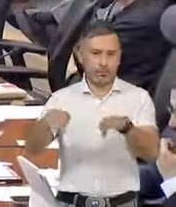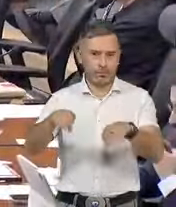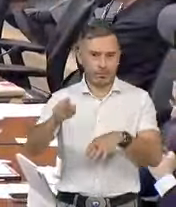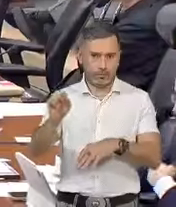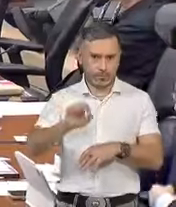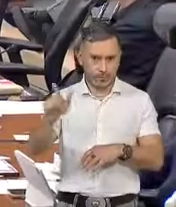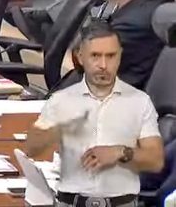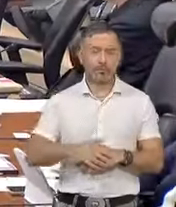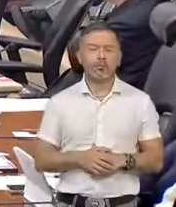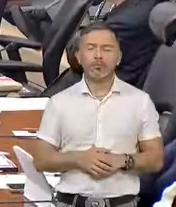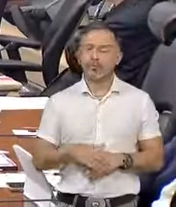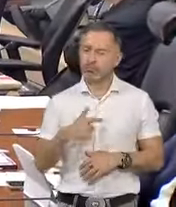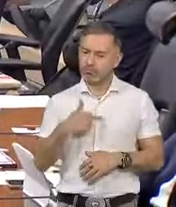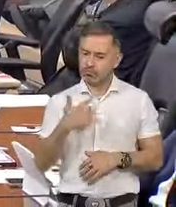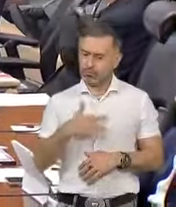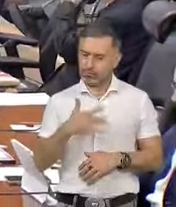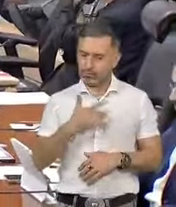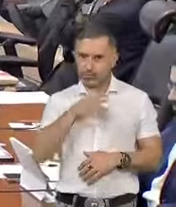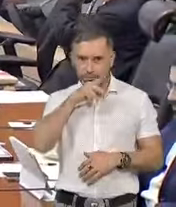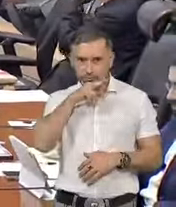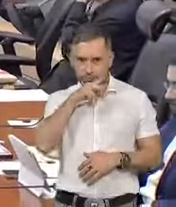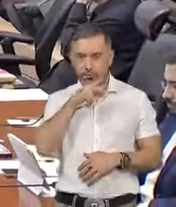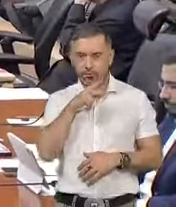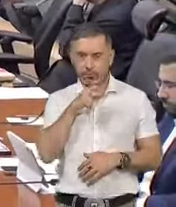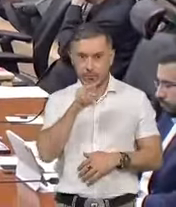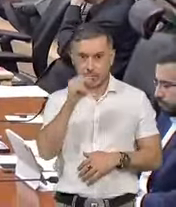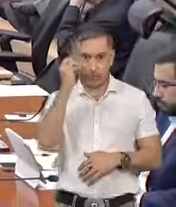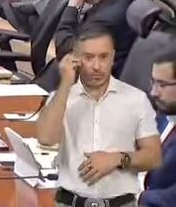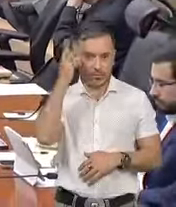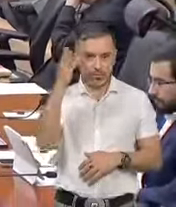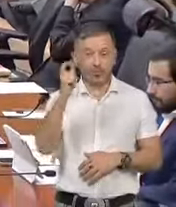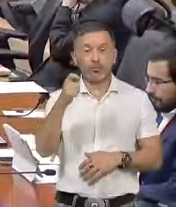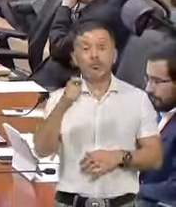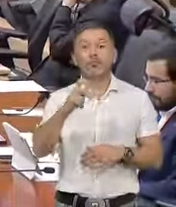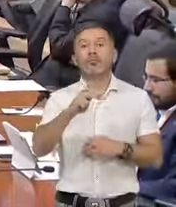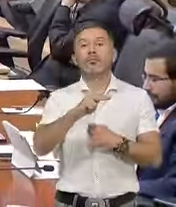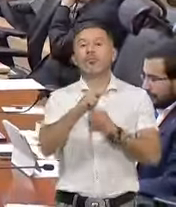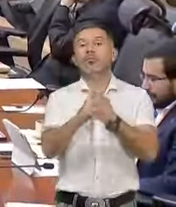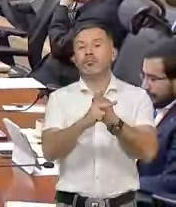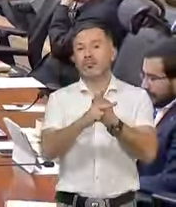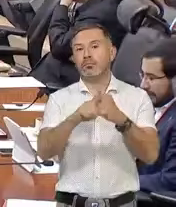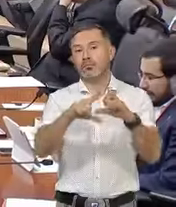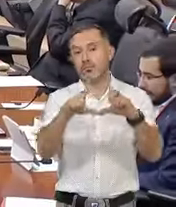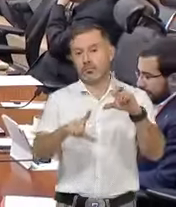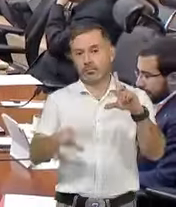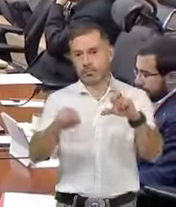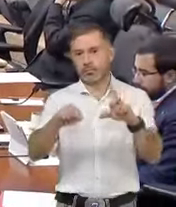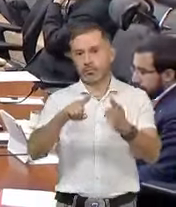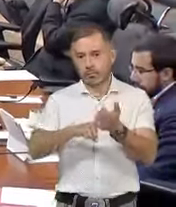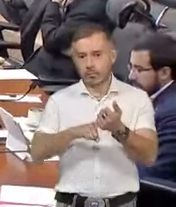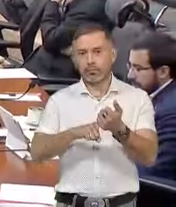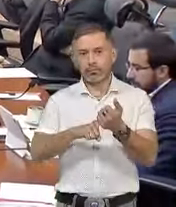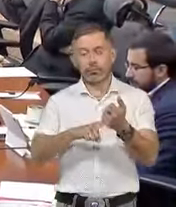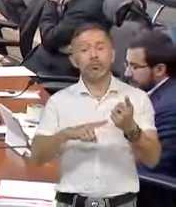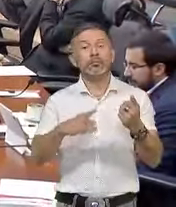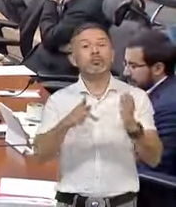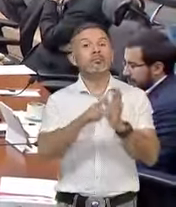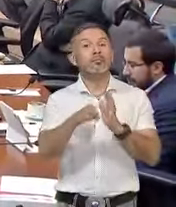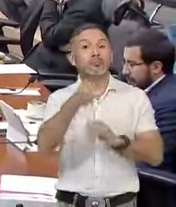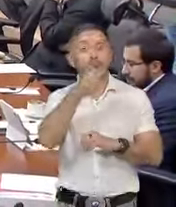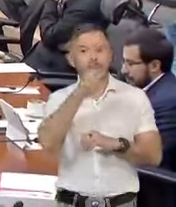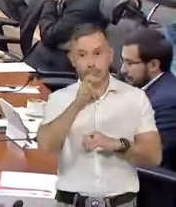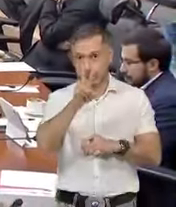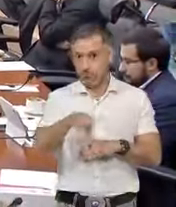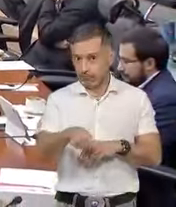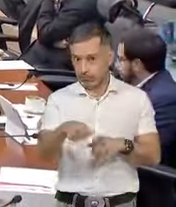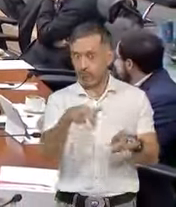me parece preocupante no puedo dejar de mencionarlo que en un país en donde literalmente se matan a los periodistas por